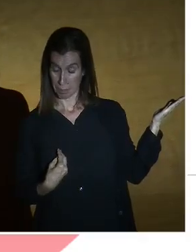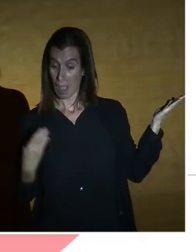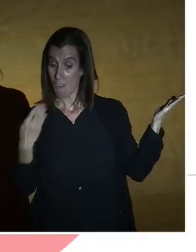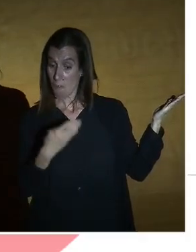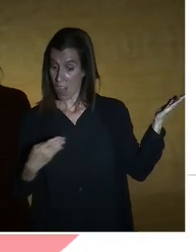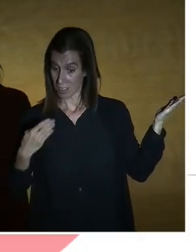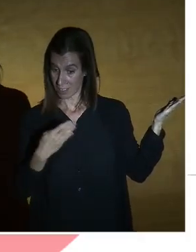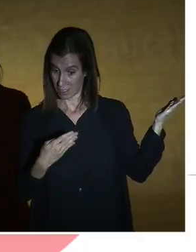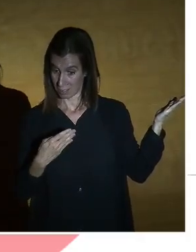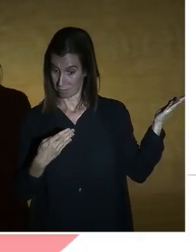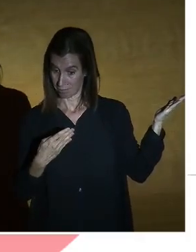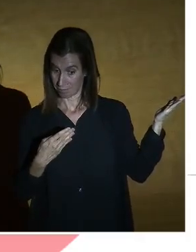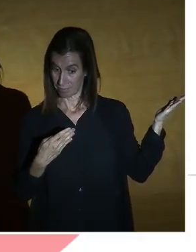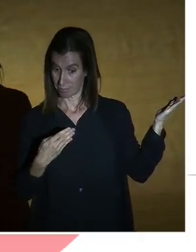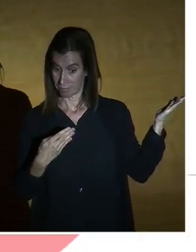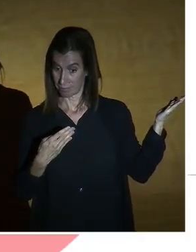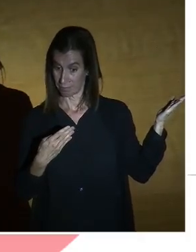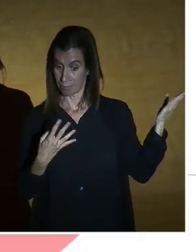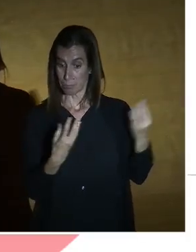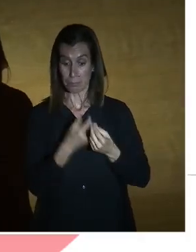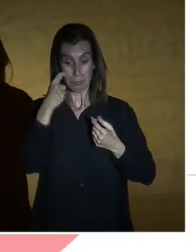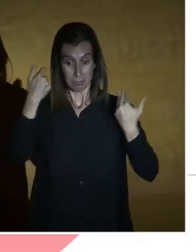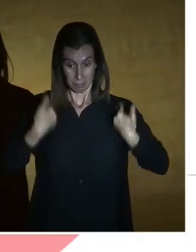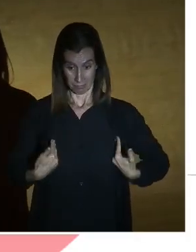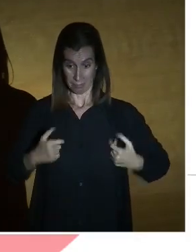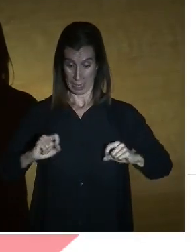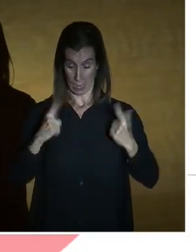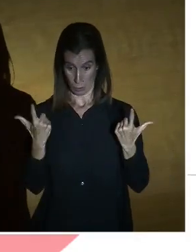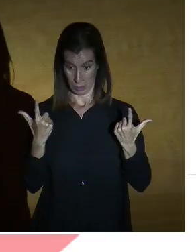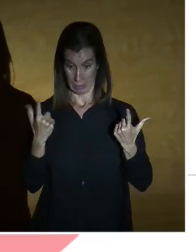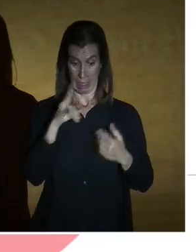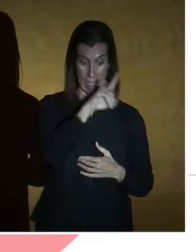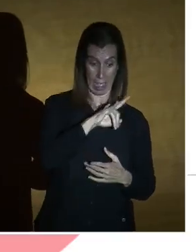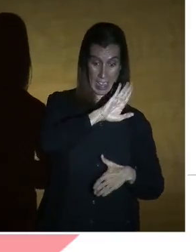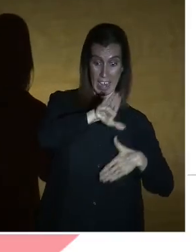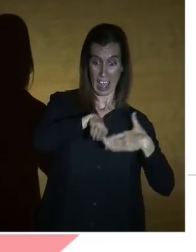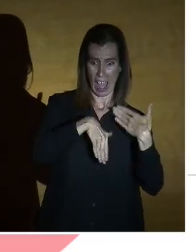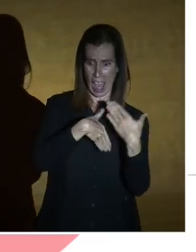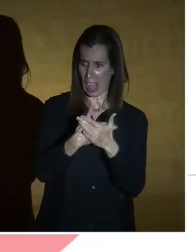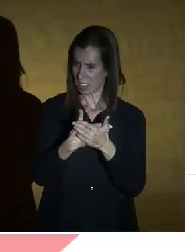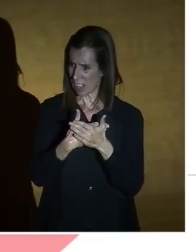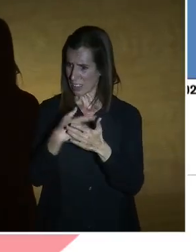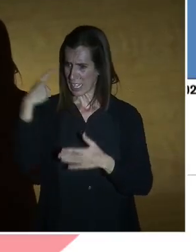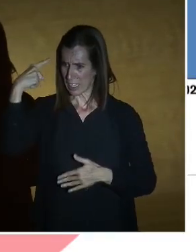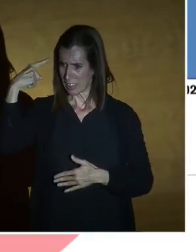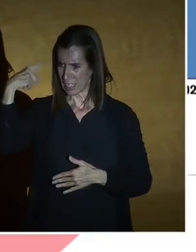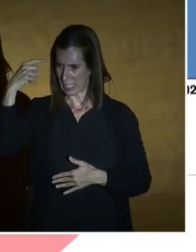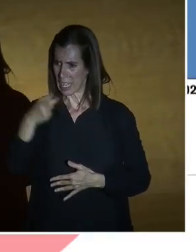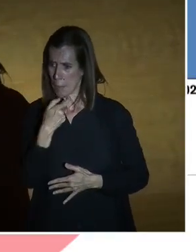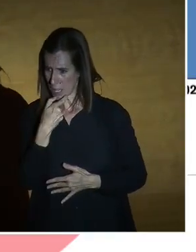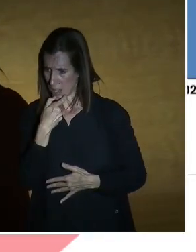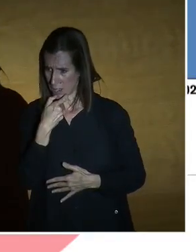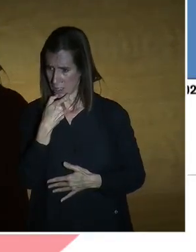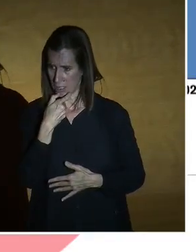bacteria que fue llevada por una turista desde Canarias a Gran Bretaña. Se le dio el nombre de Yersinia